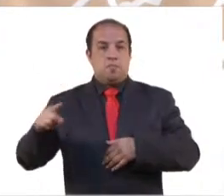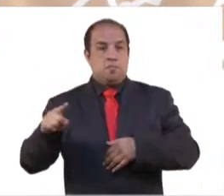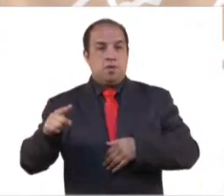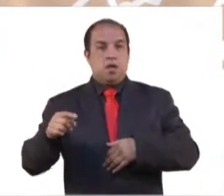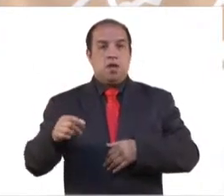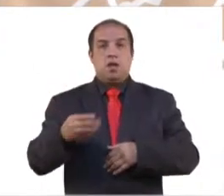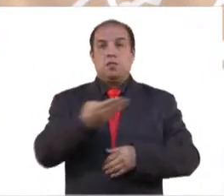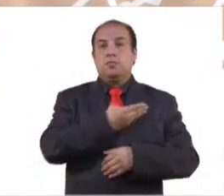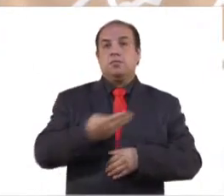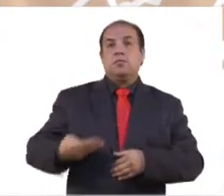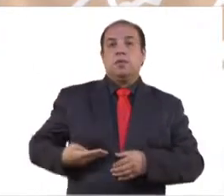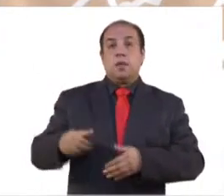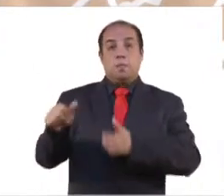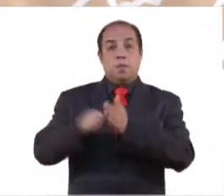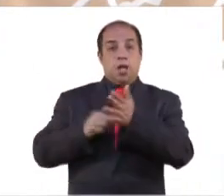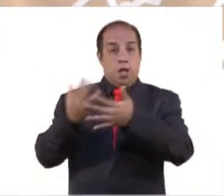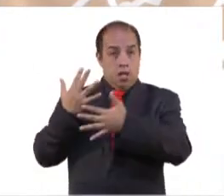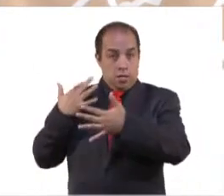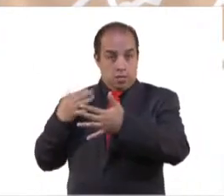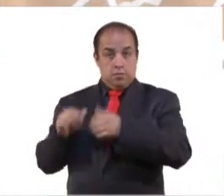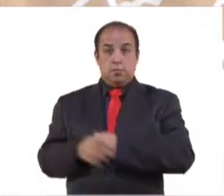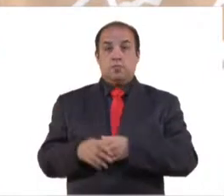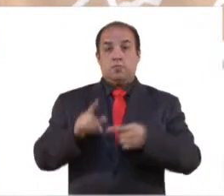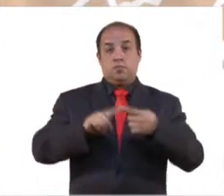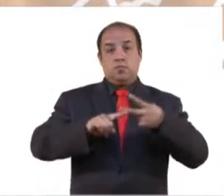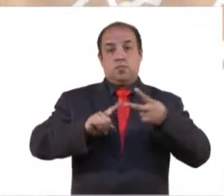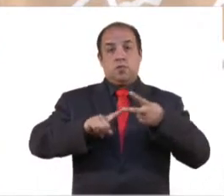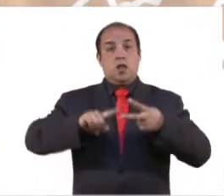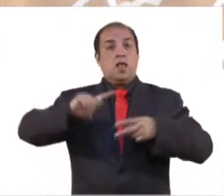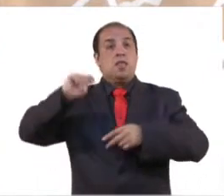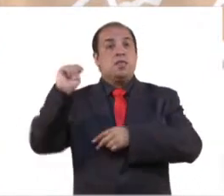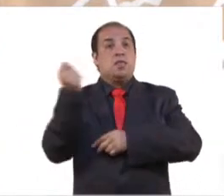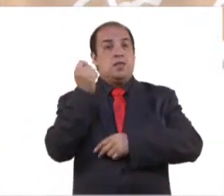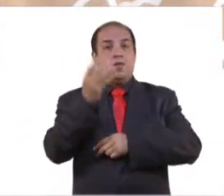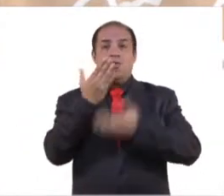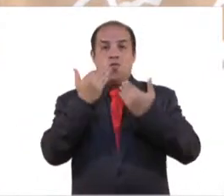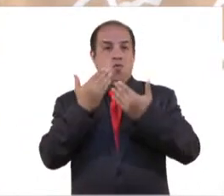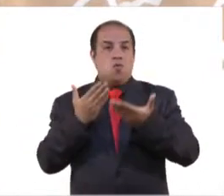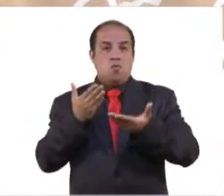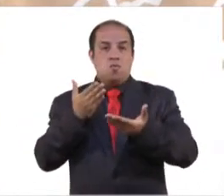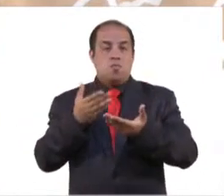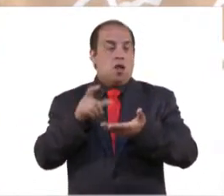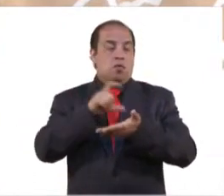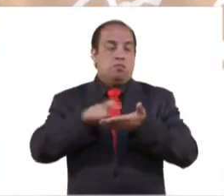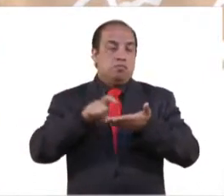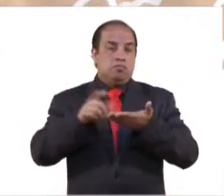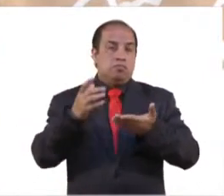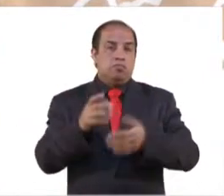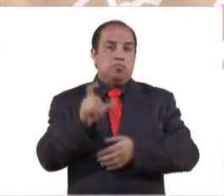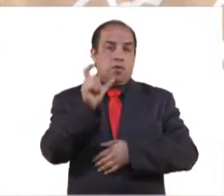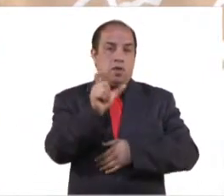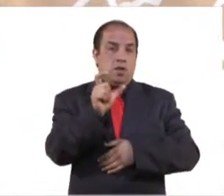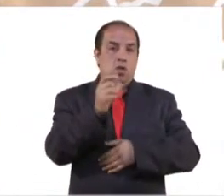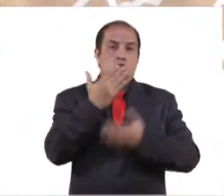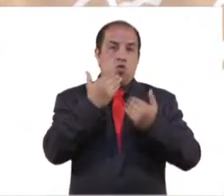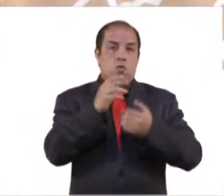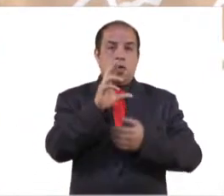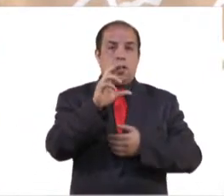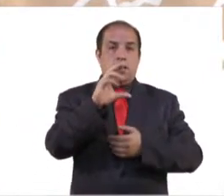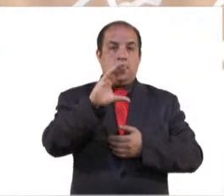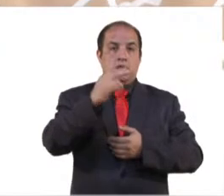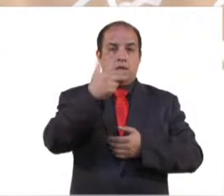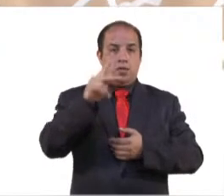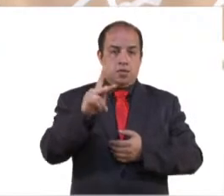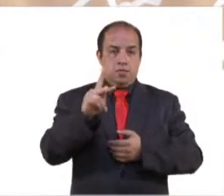Y bueno, la parte de la tecnología y la no había acceso a las tarjetas, no había chips, y ya el Banco del